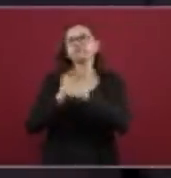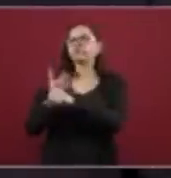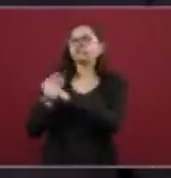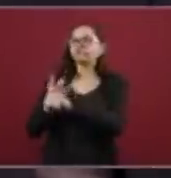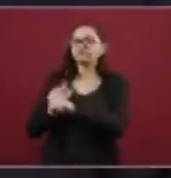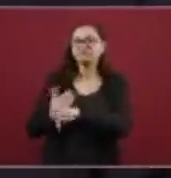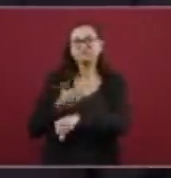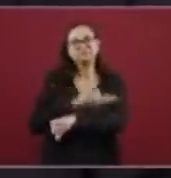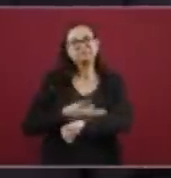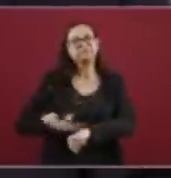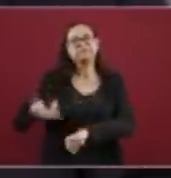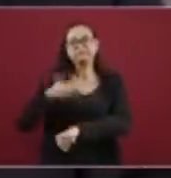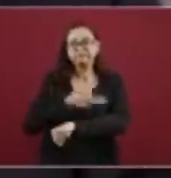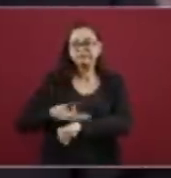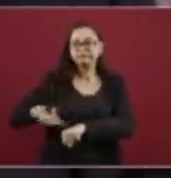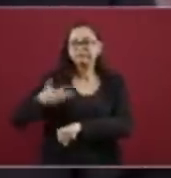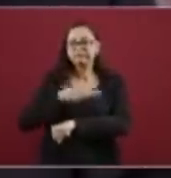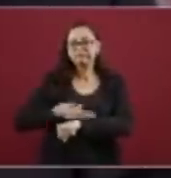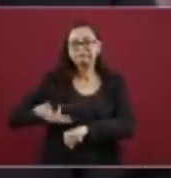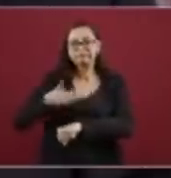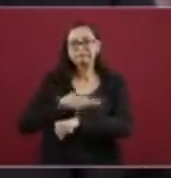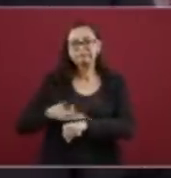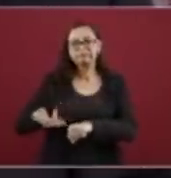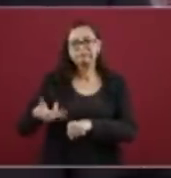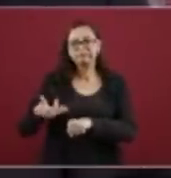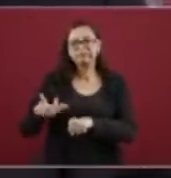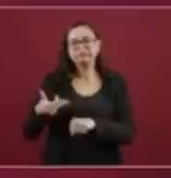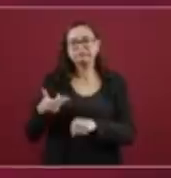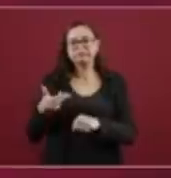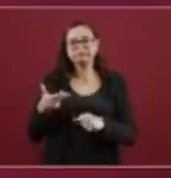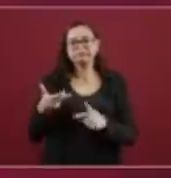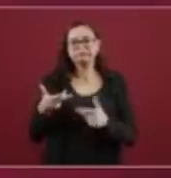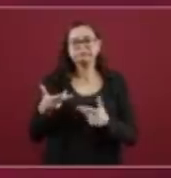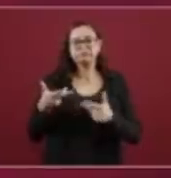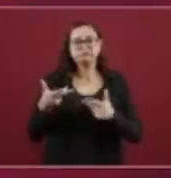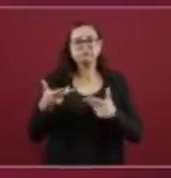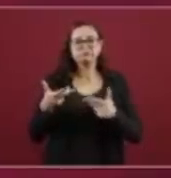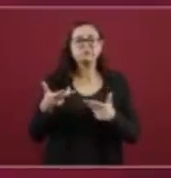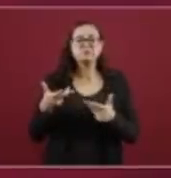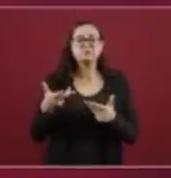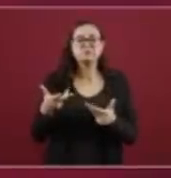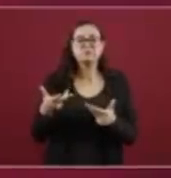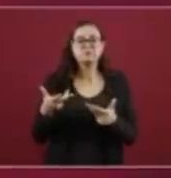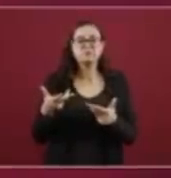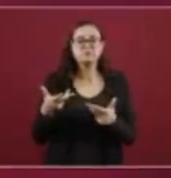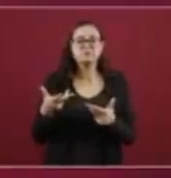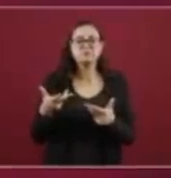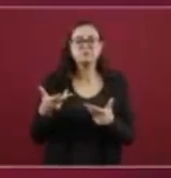sitio dar atención a